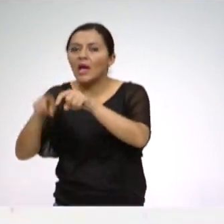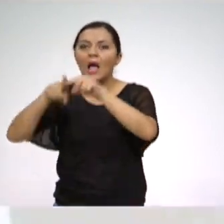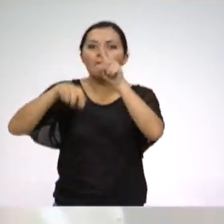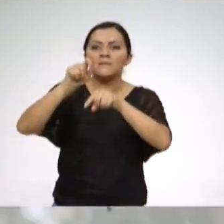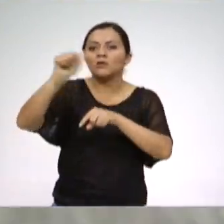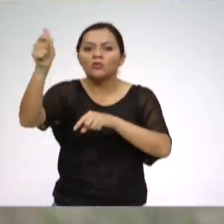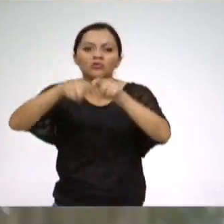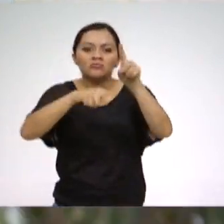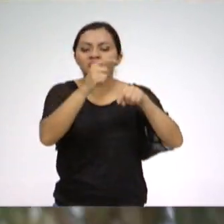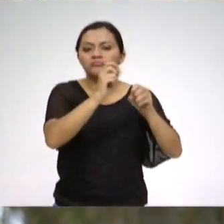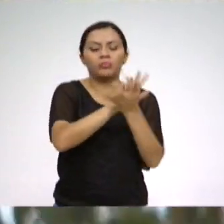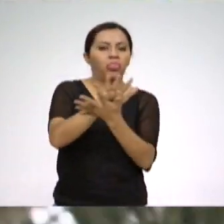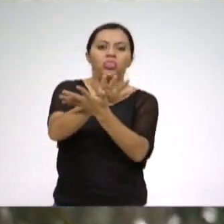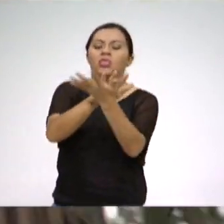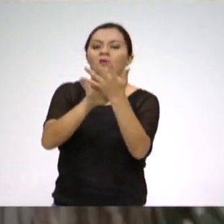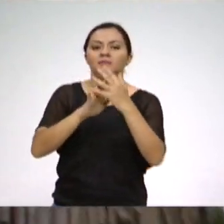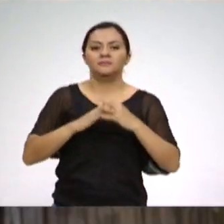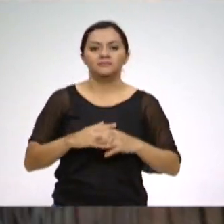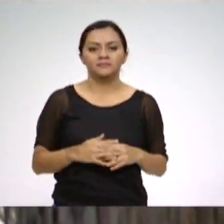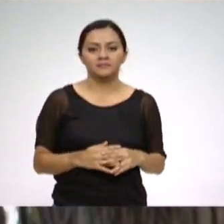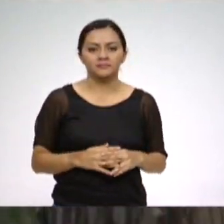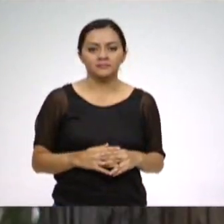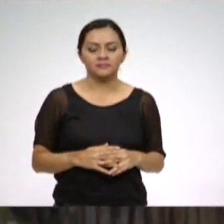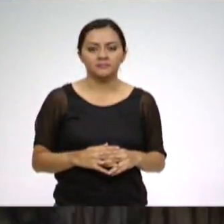completamente distorsionada.